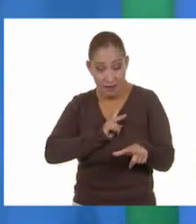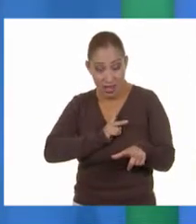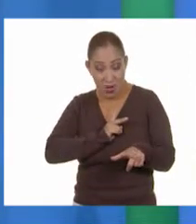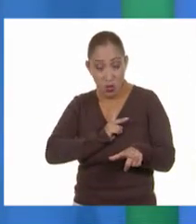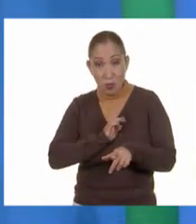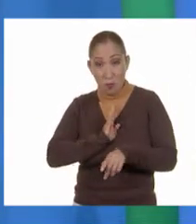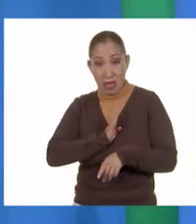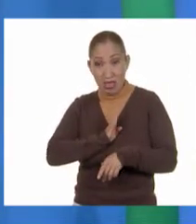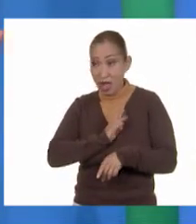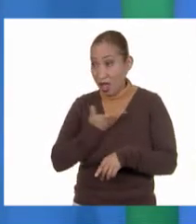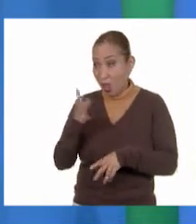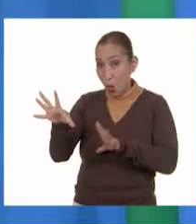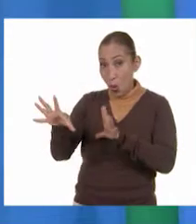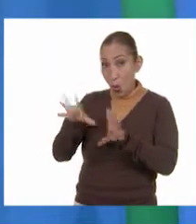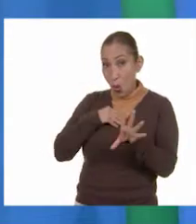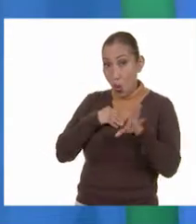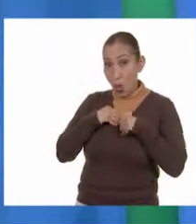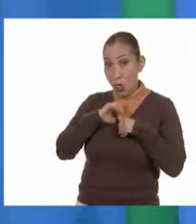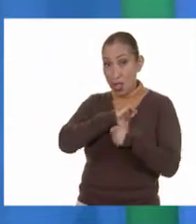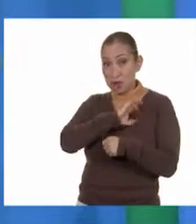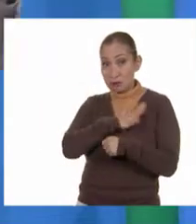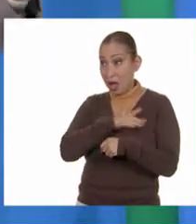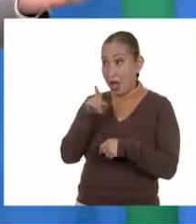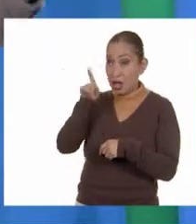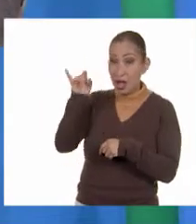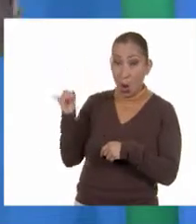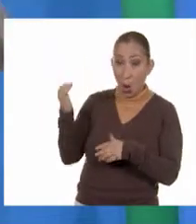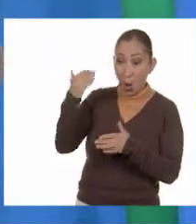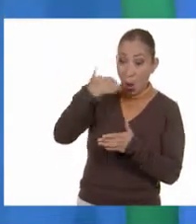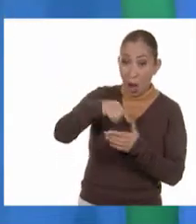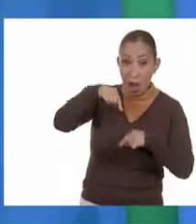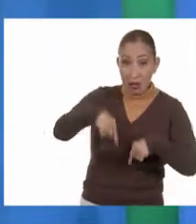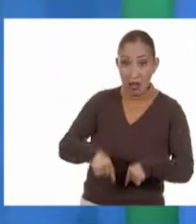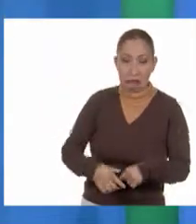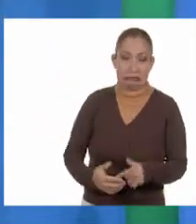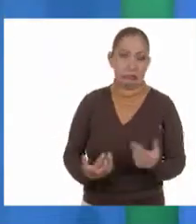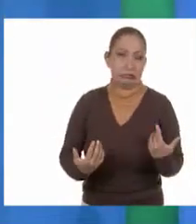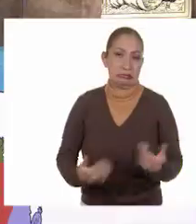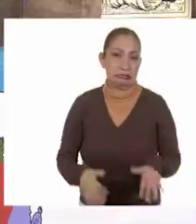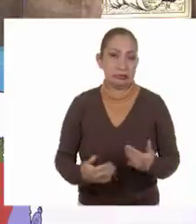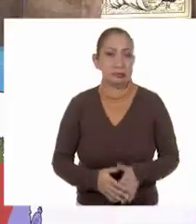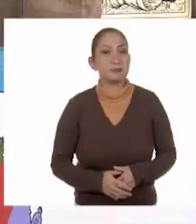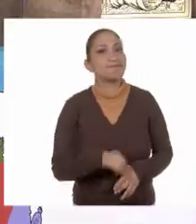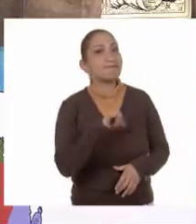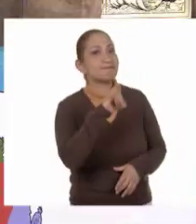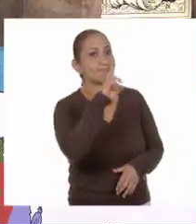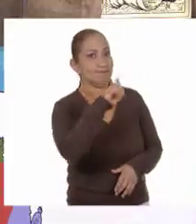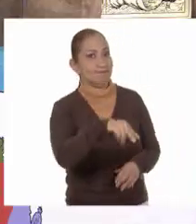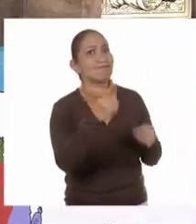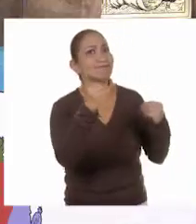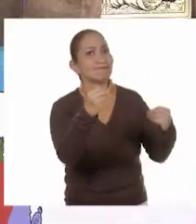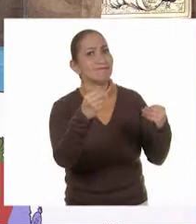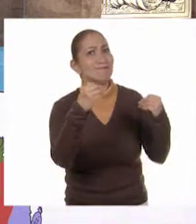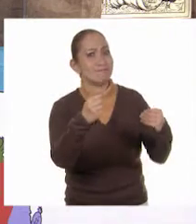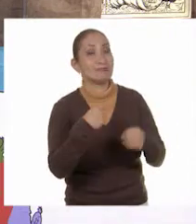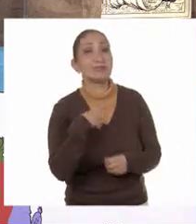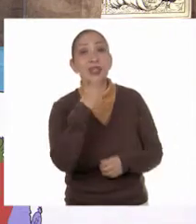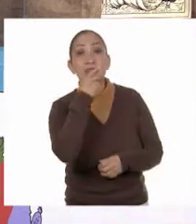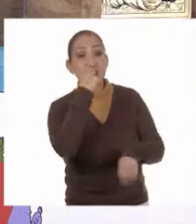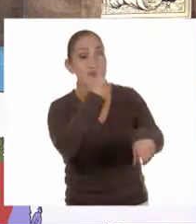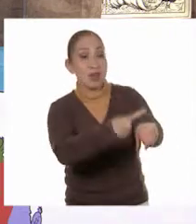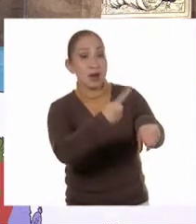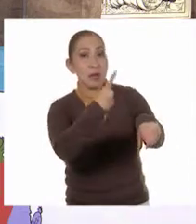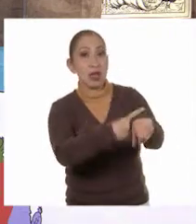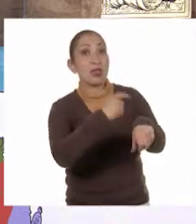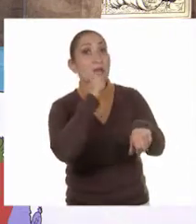bacterias que llegaron desde el otro lado del Atlántico. Y mira que fueron bastantes, incluso enfermedades